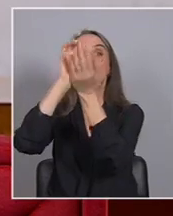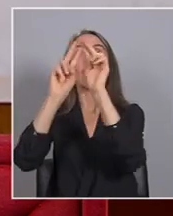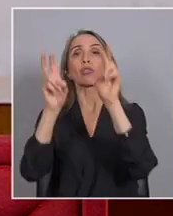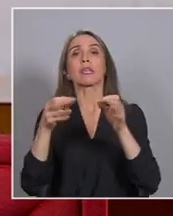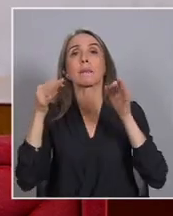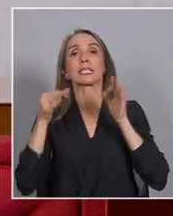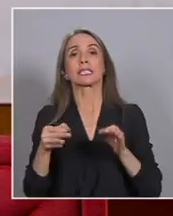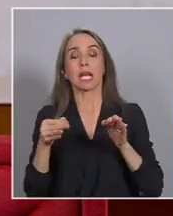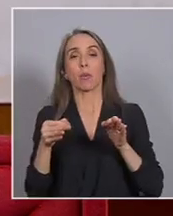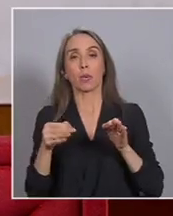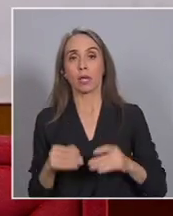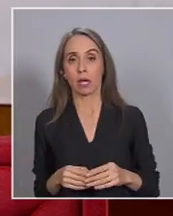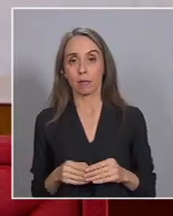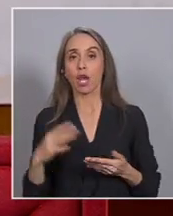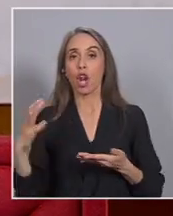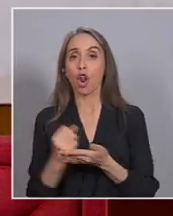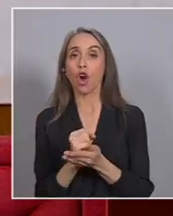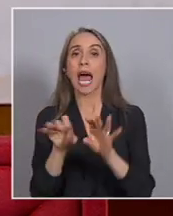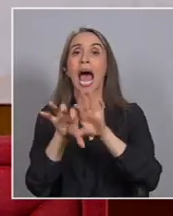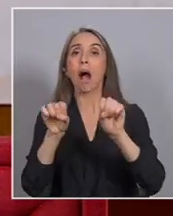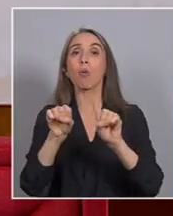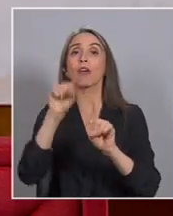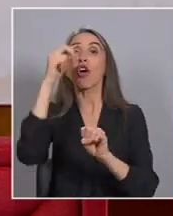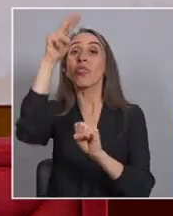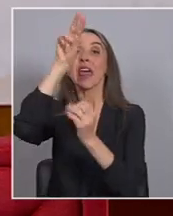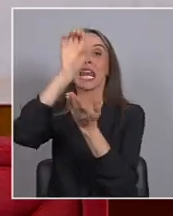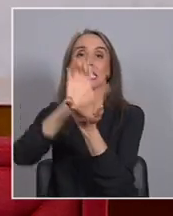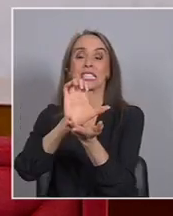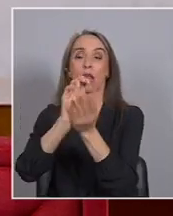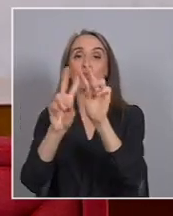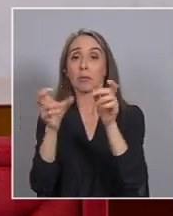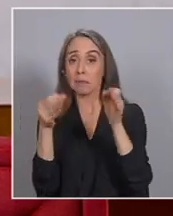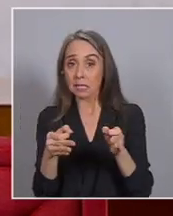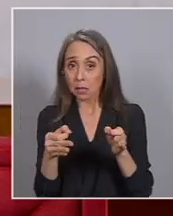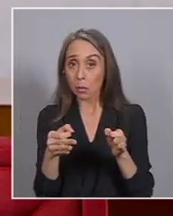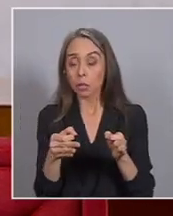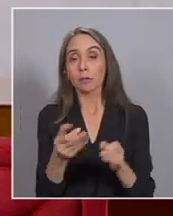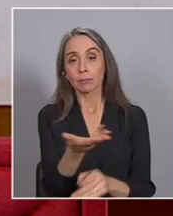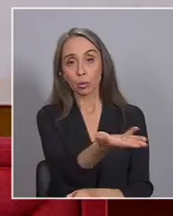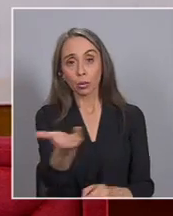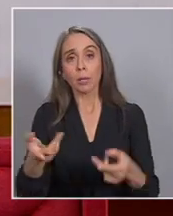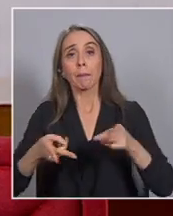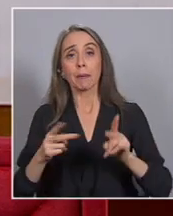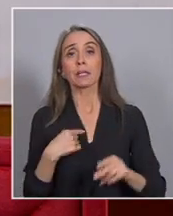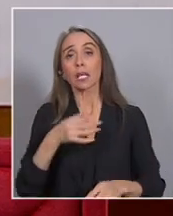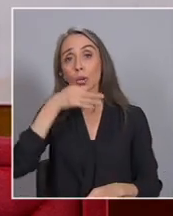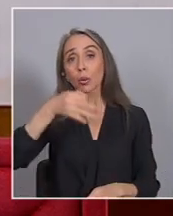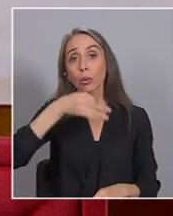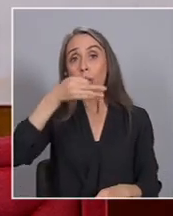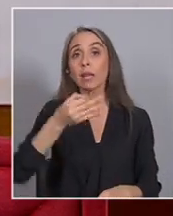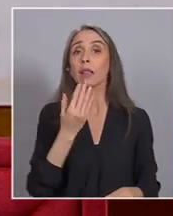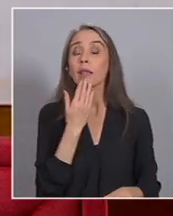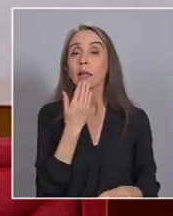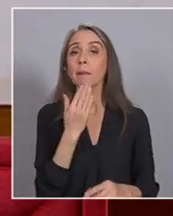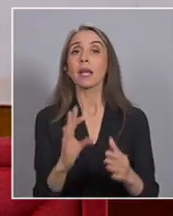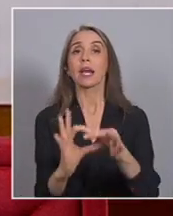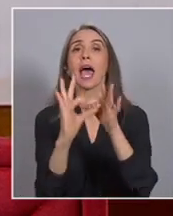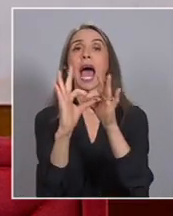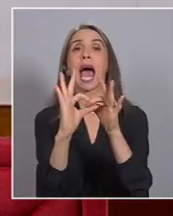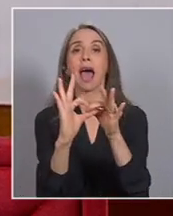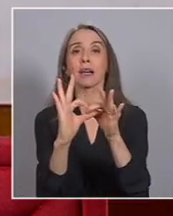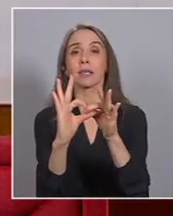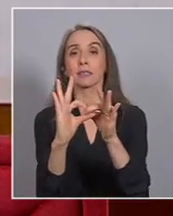seguridad. Lograr acuerdos de Estado en materia de seguridad. Y en esto permítanme también